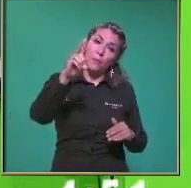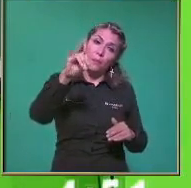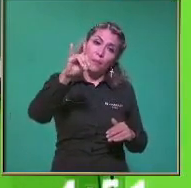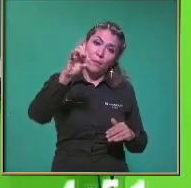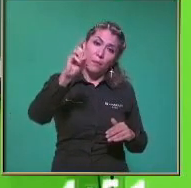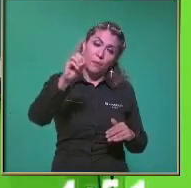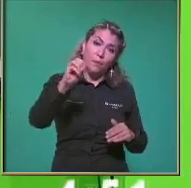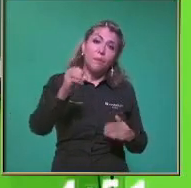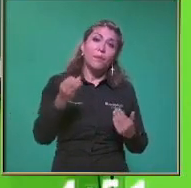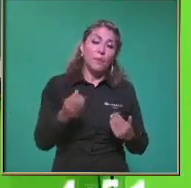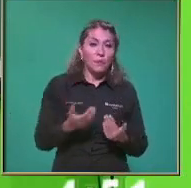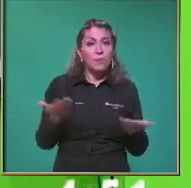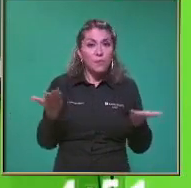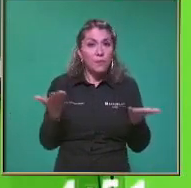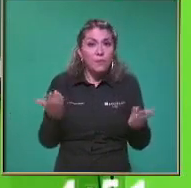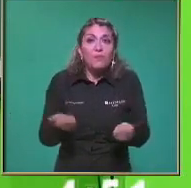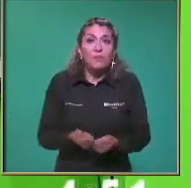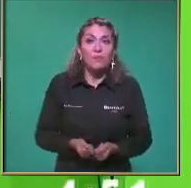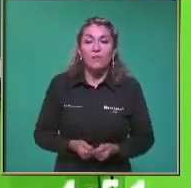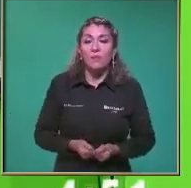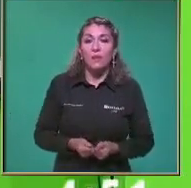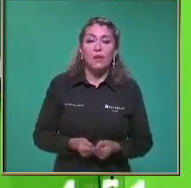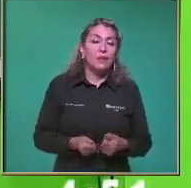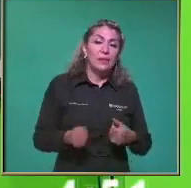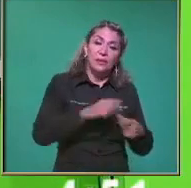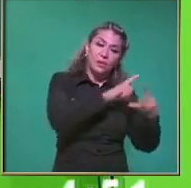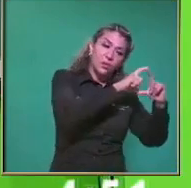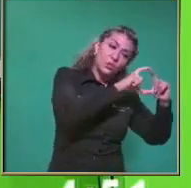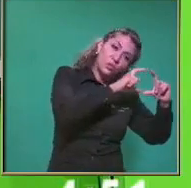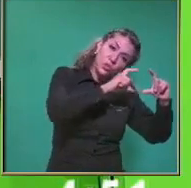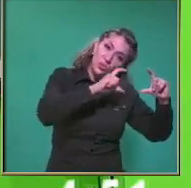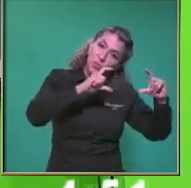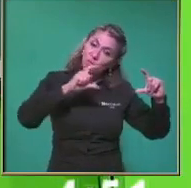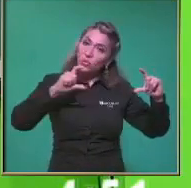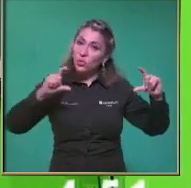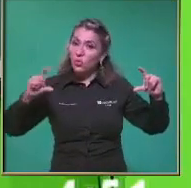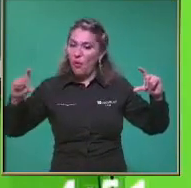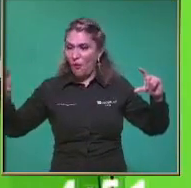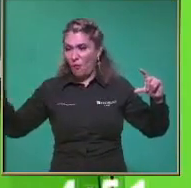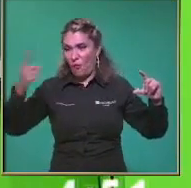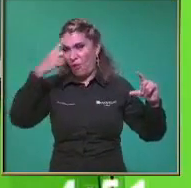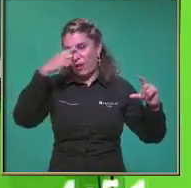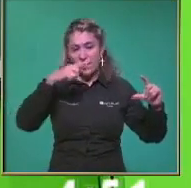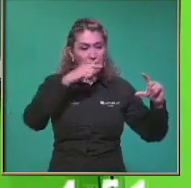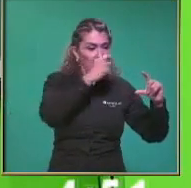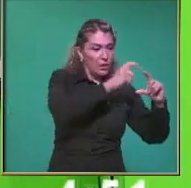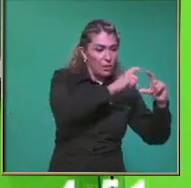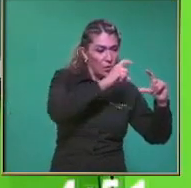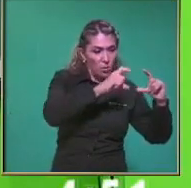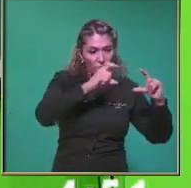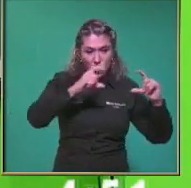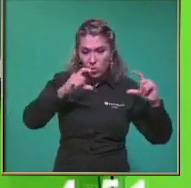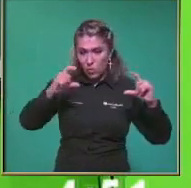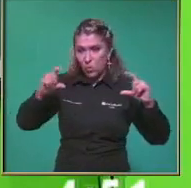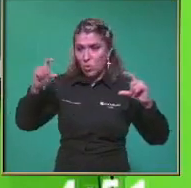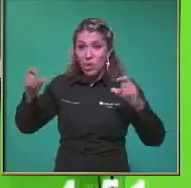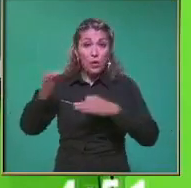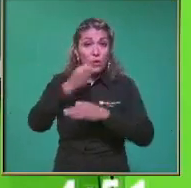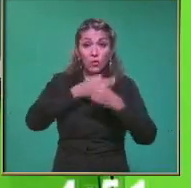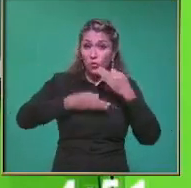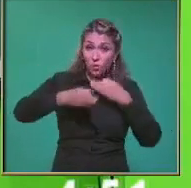es exactamente lo mismo, ¿cómo le voy a hacer, maestra? Muy sencillo. Voy a sumar las cantidades,